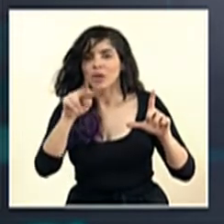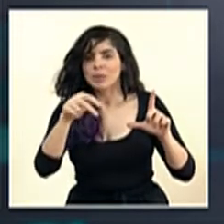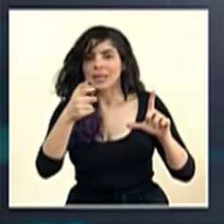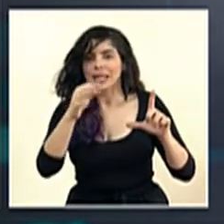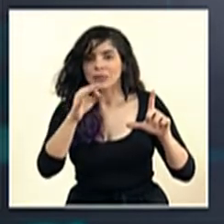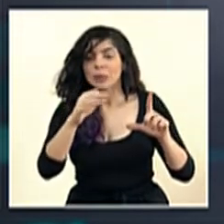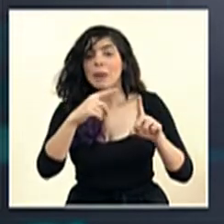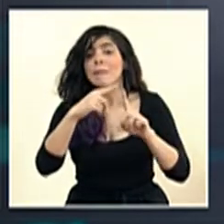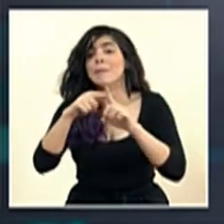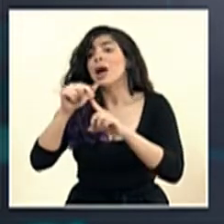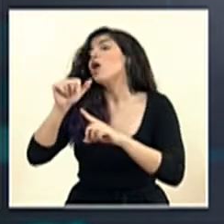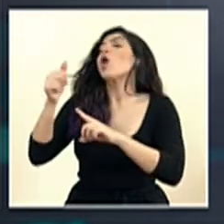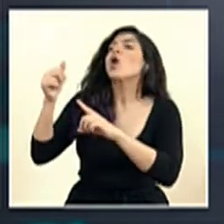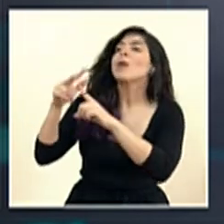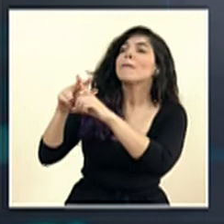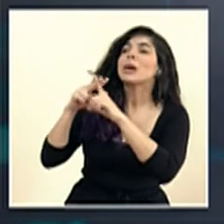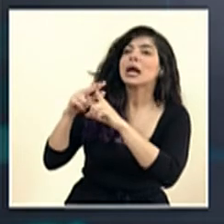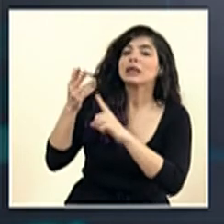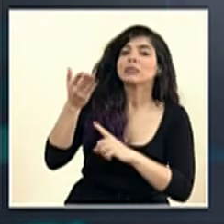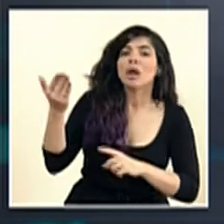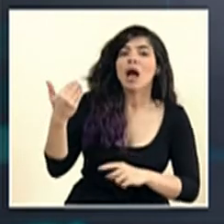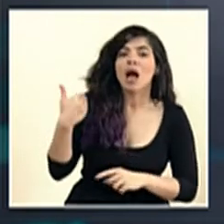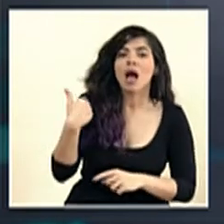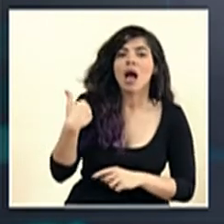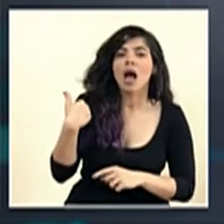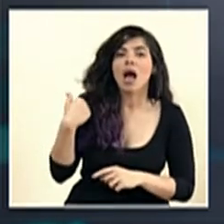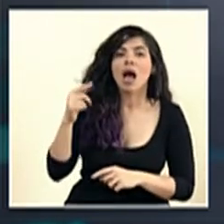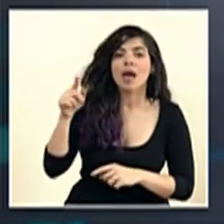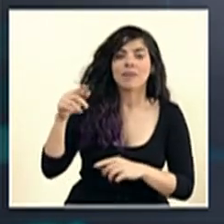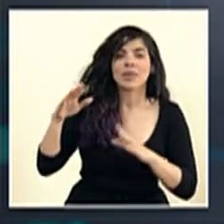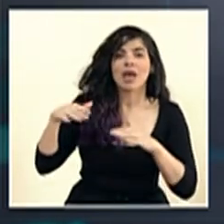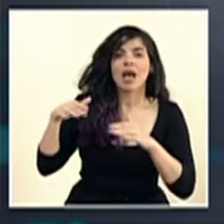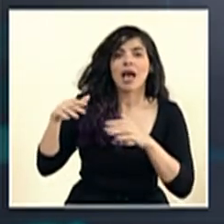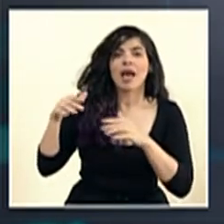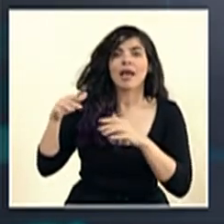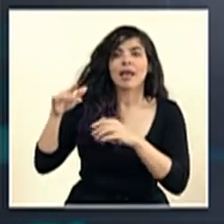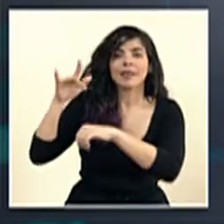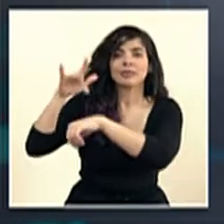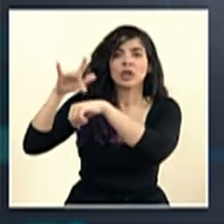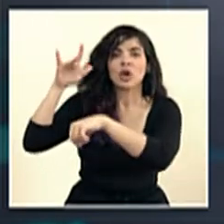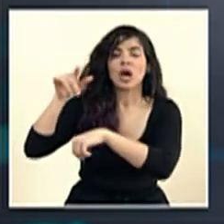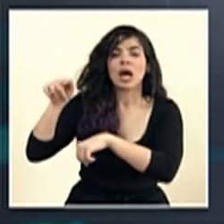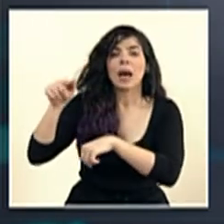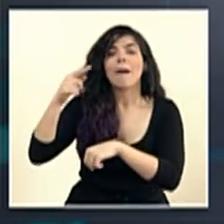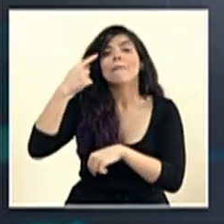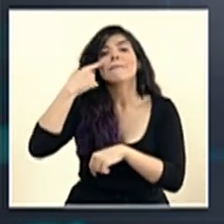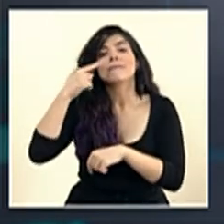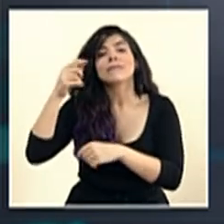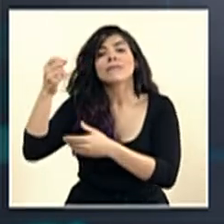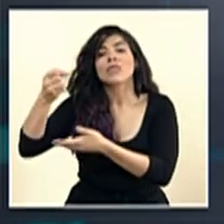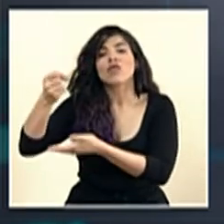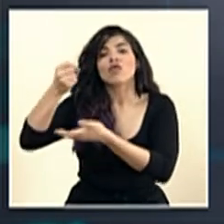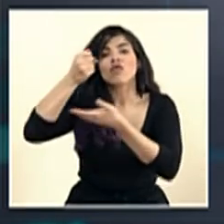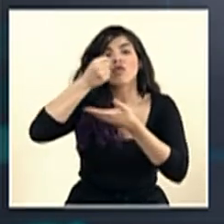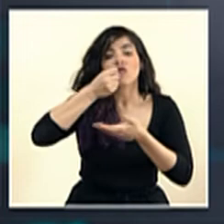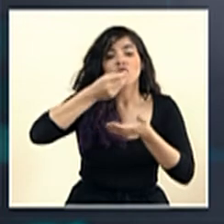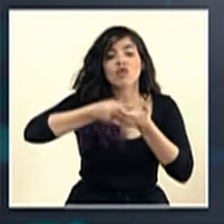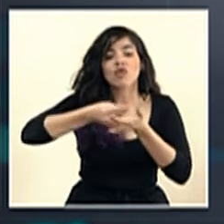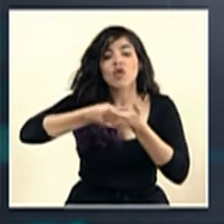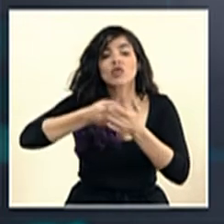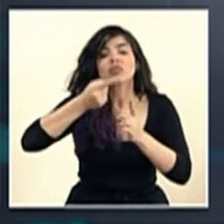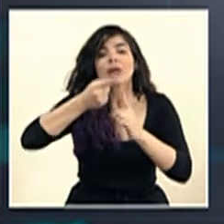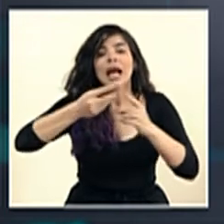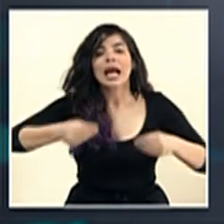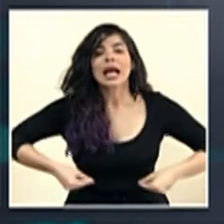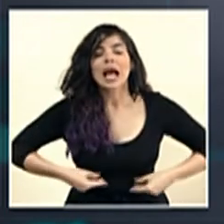y préstamos que están disponibles, que no hemos desembolsado, para financiar fundamentalmente gastos